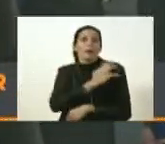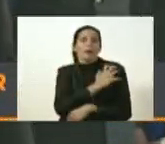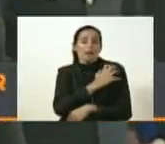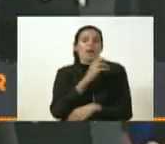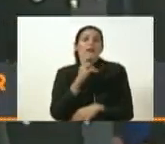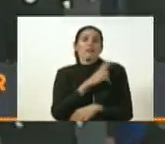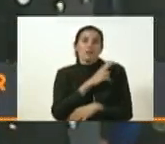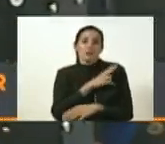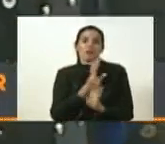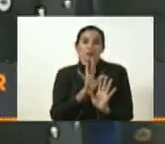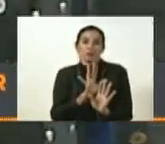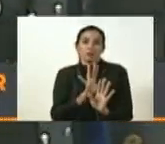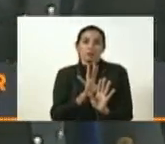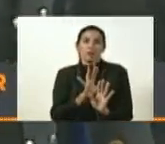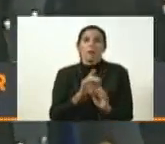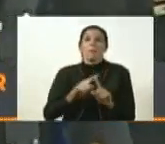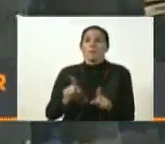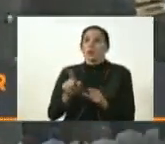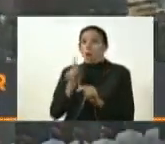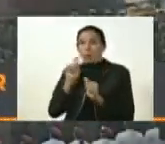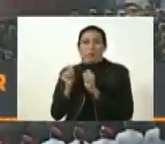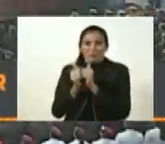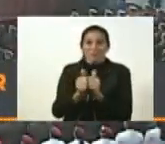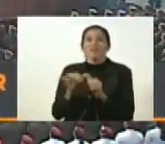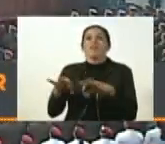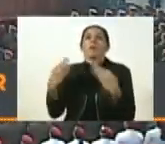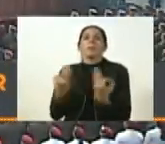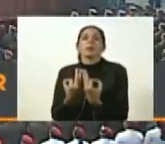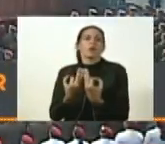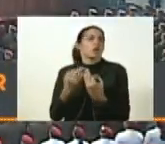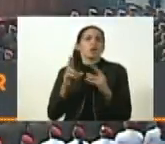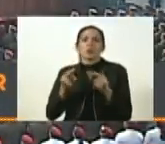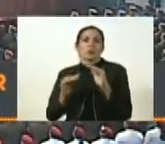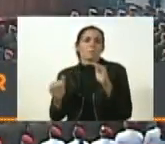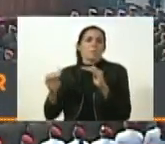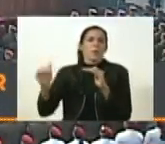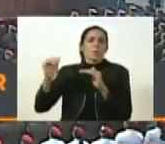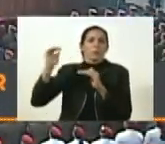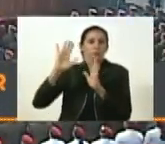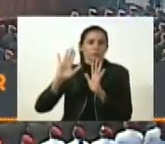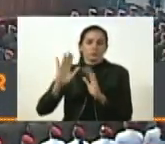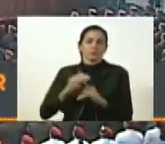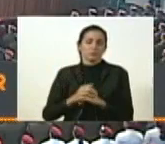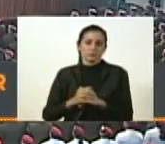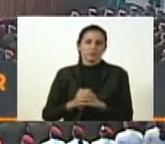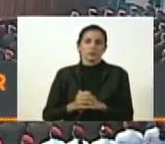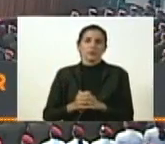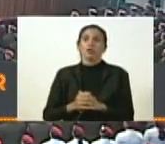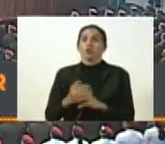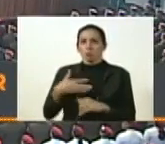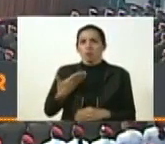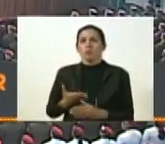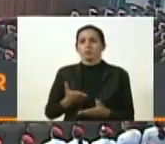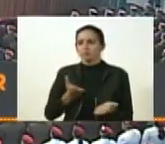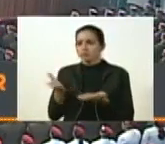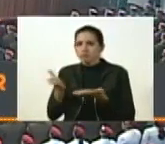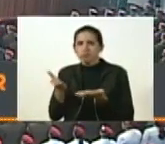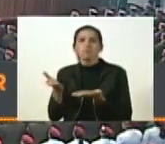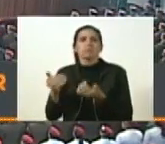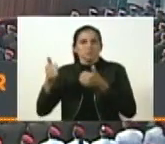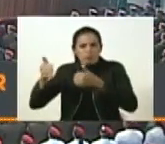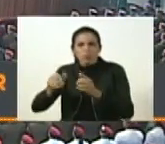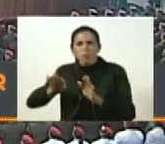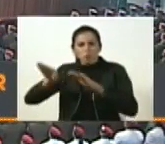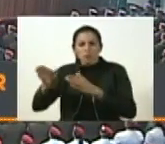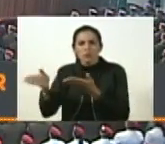hecho menos que él. Hubiese entonces premiado sus largos servicios, su valor, su constancia a toda prueba,